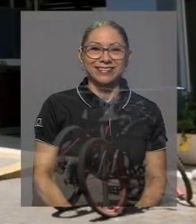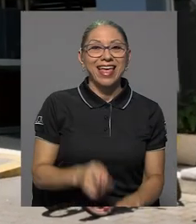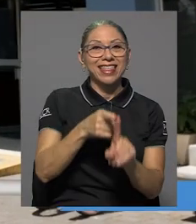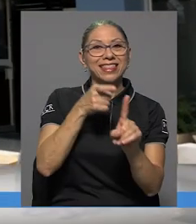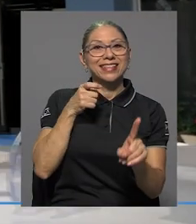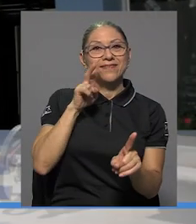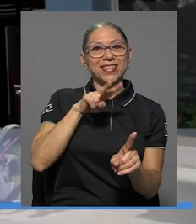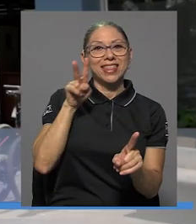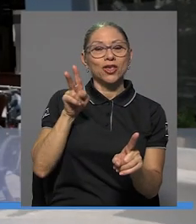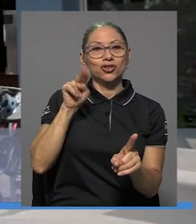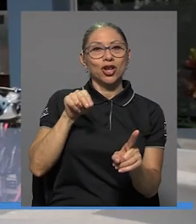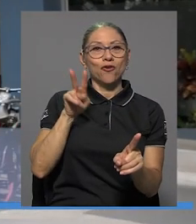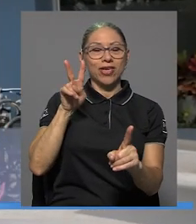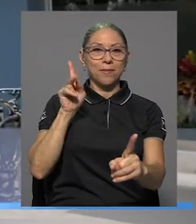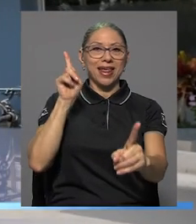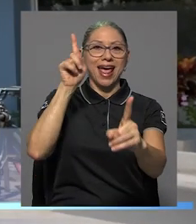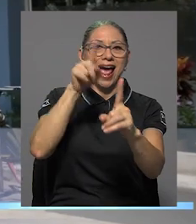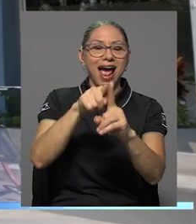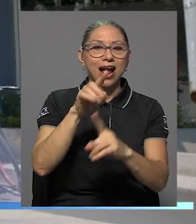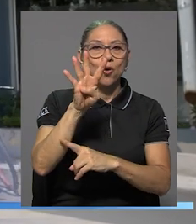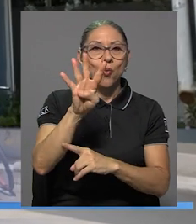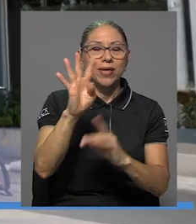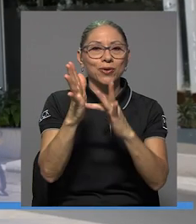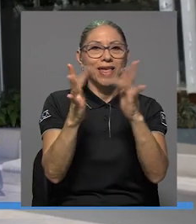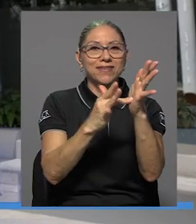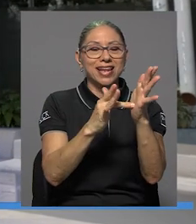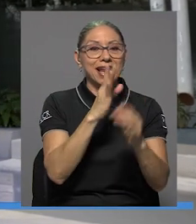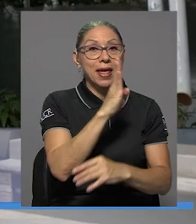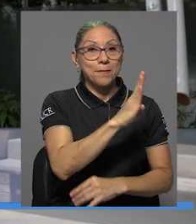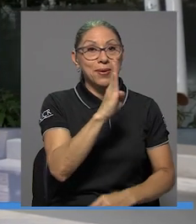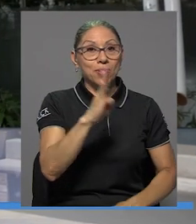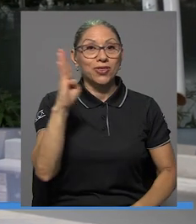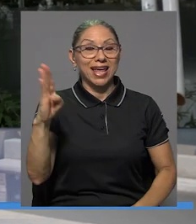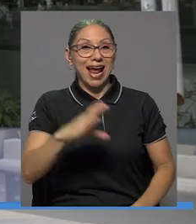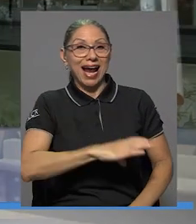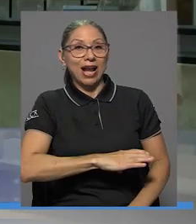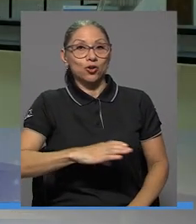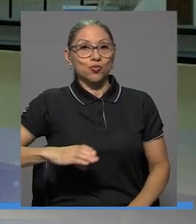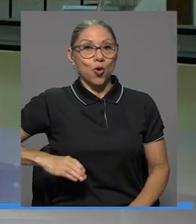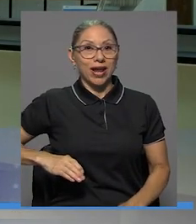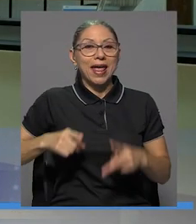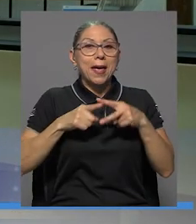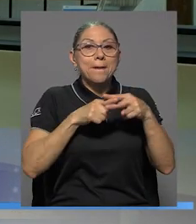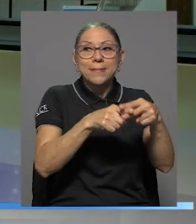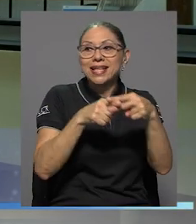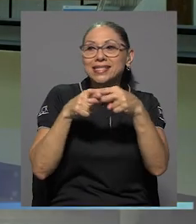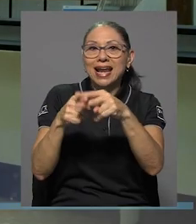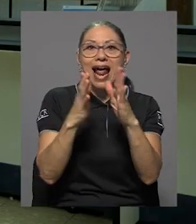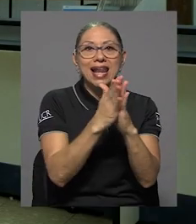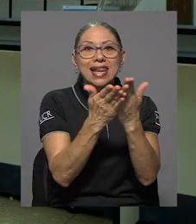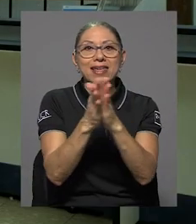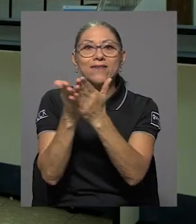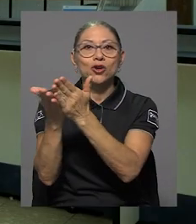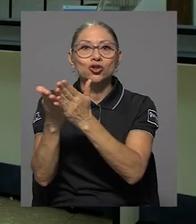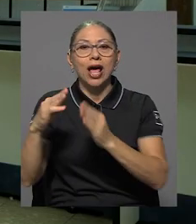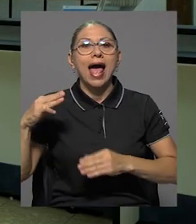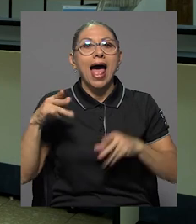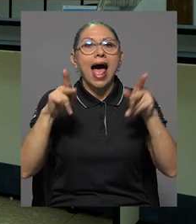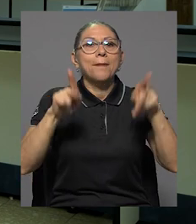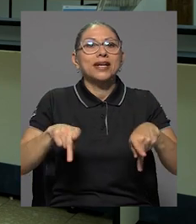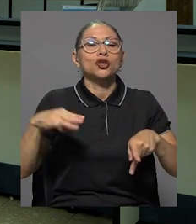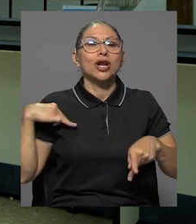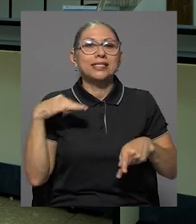Del 22 de noviembre al 4 de abril, la Biblioteca Carlos Monge Alfaro prestará libros a los miembros de la comunidad